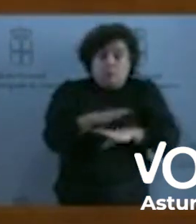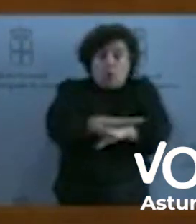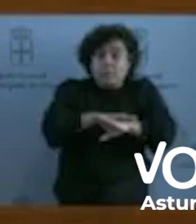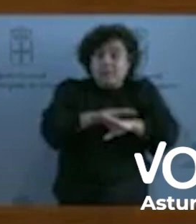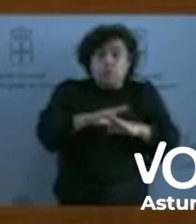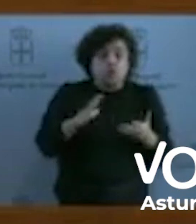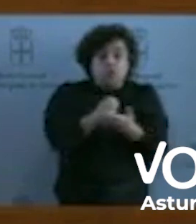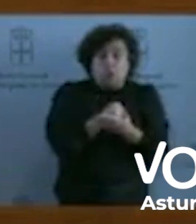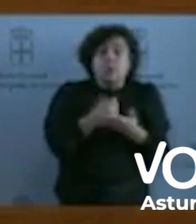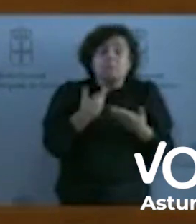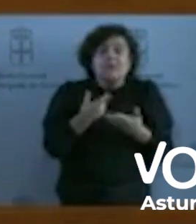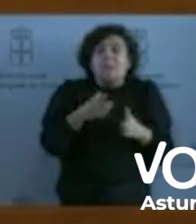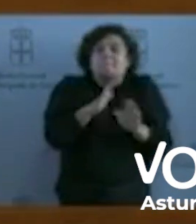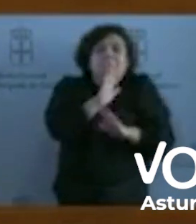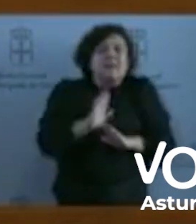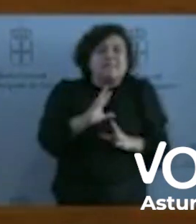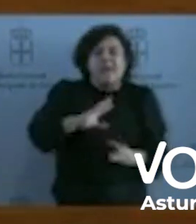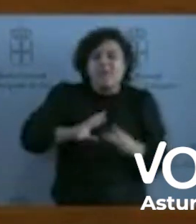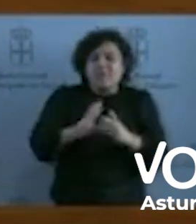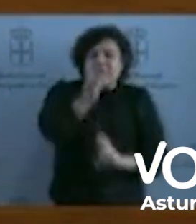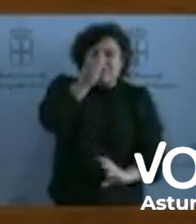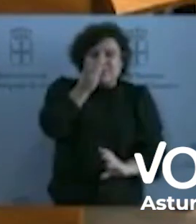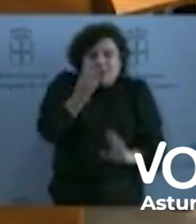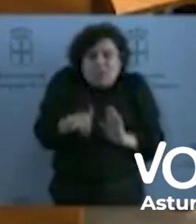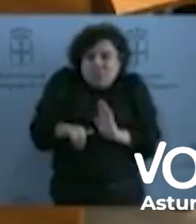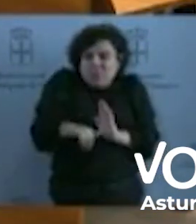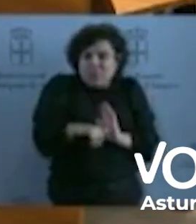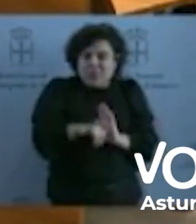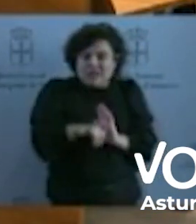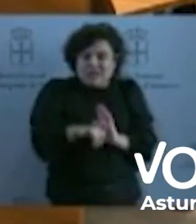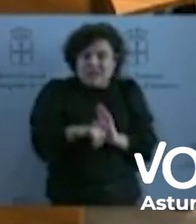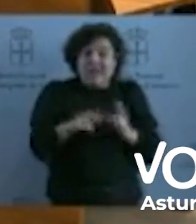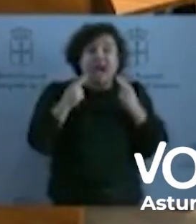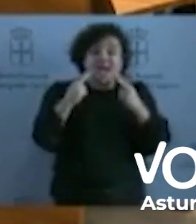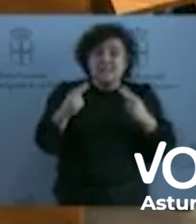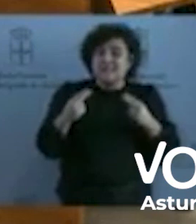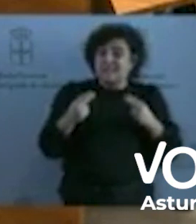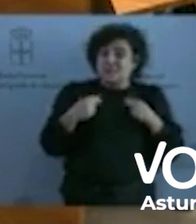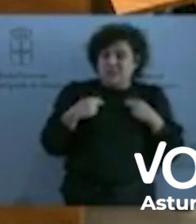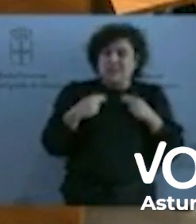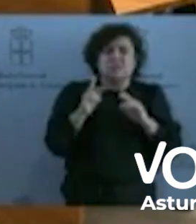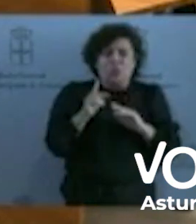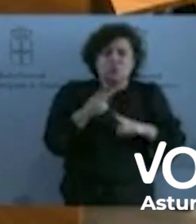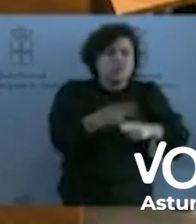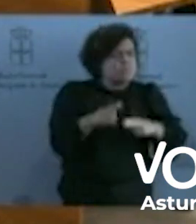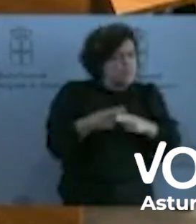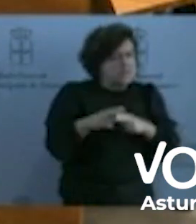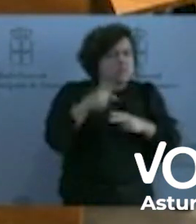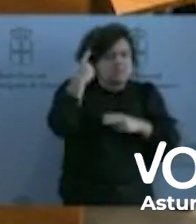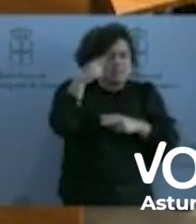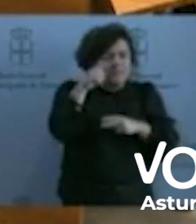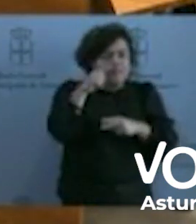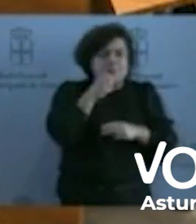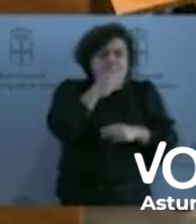cielo. Señorías, la mala fama de los gobernantes ya se reflejaba en el Nuevo Testamento. Yo creo que es momento para enmendarlo. Es innegable